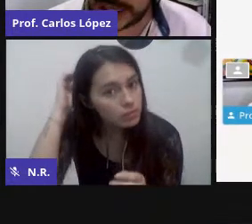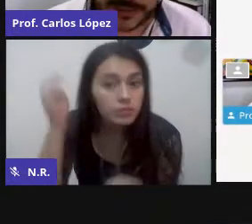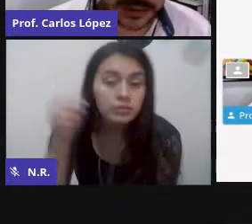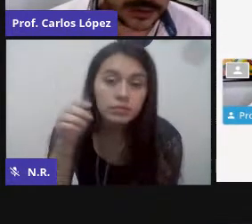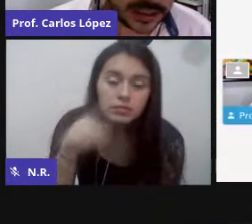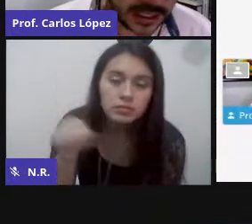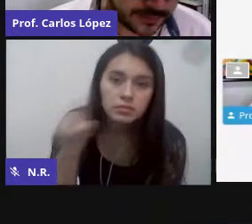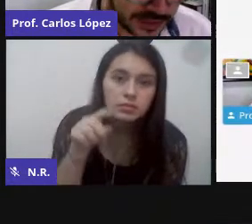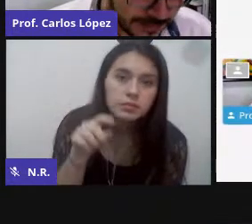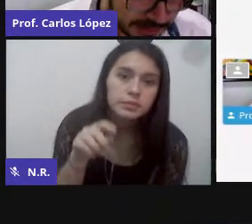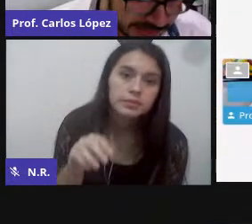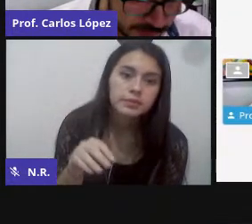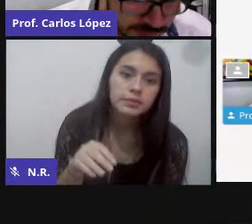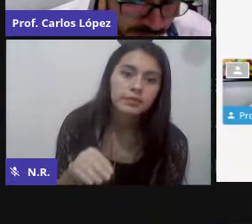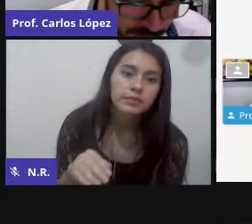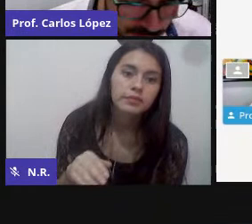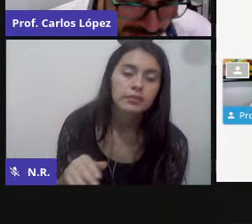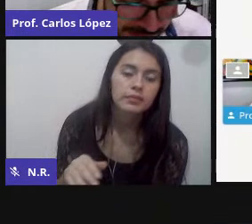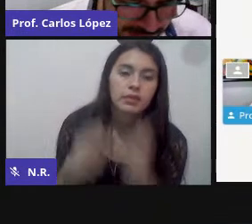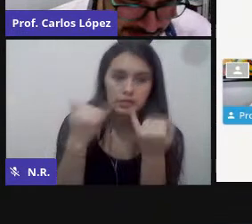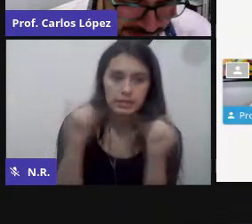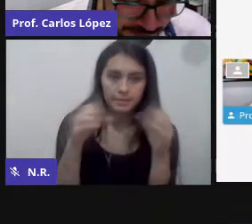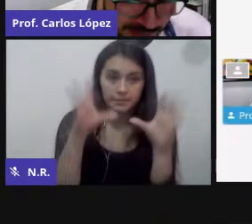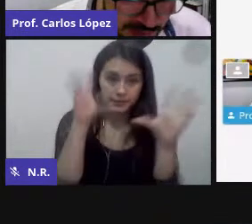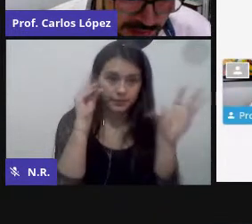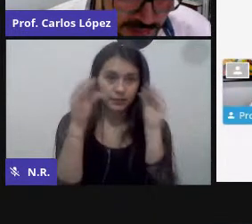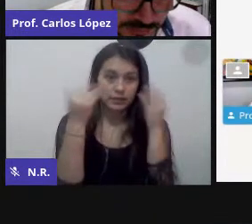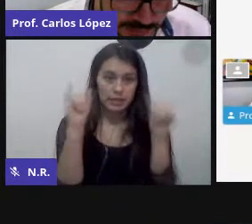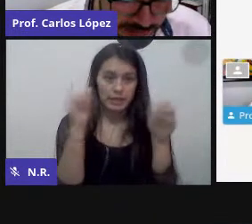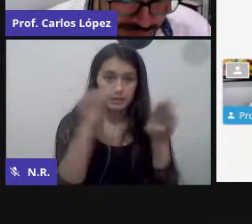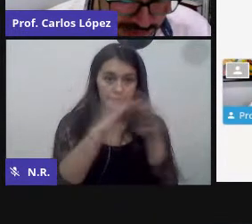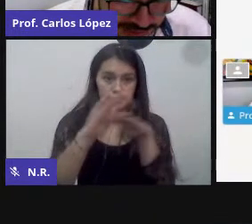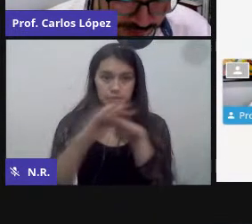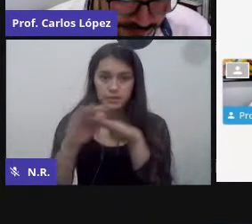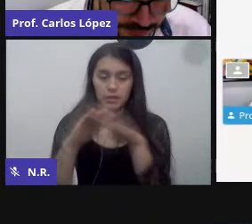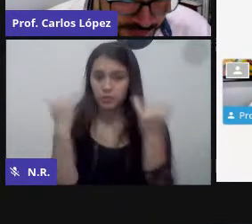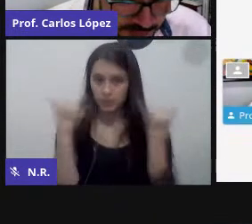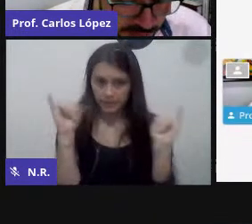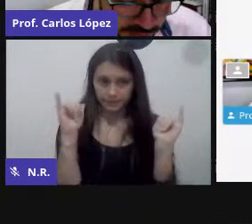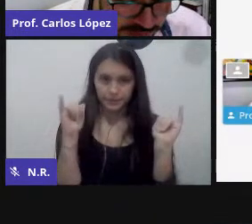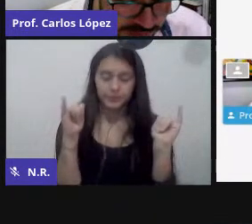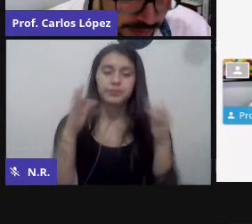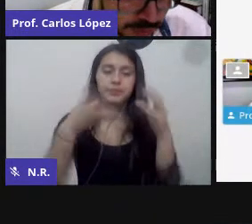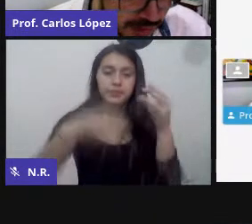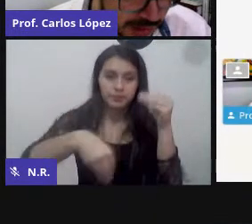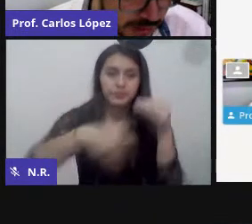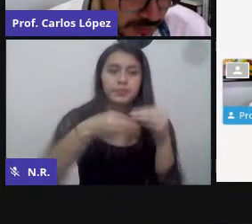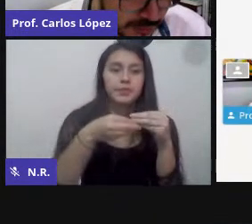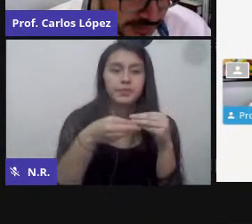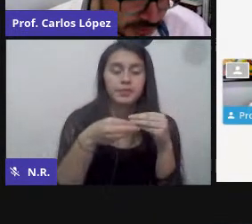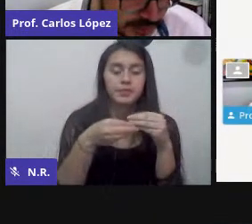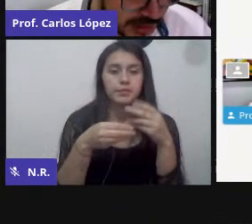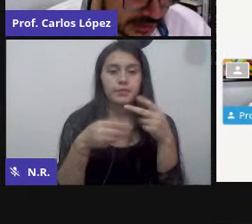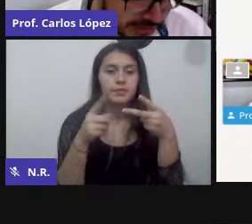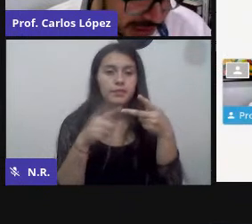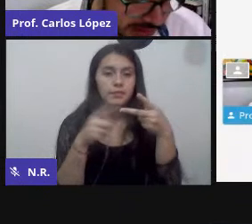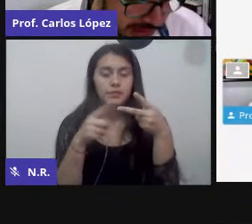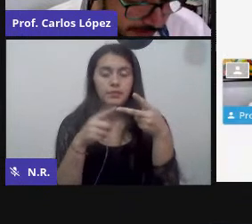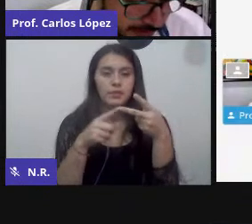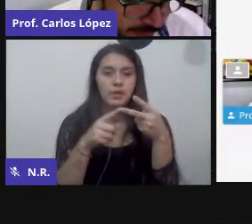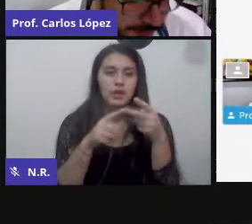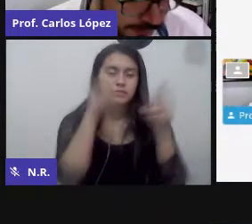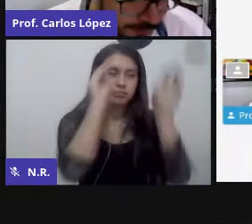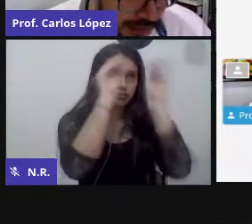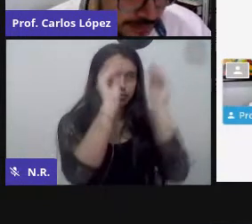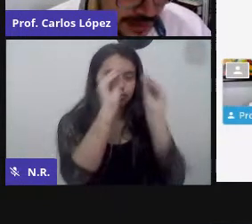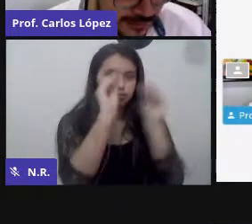Los elementos de acá. Ya aprendimos, uno, a invitar. Invitar. Dos, bueno, toda la configuración